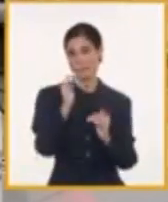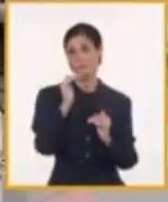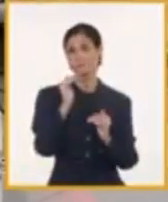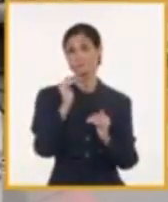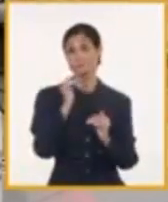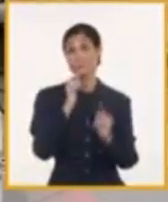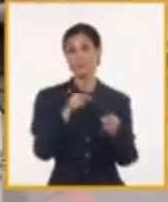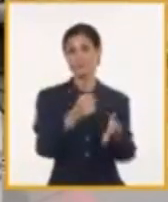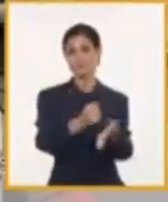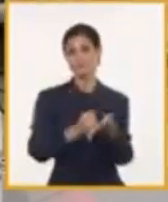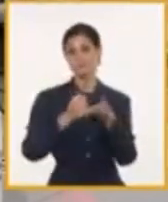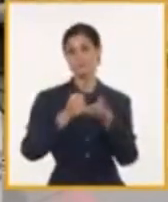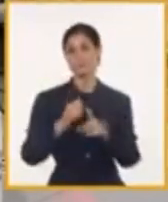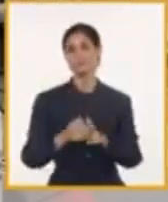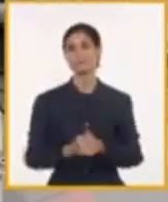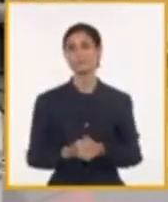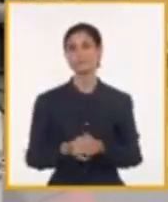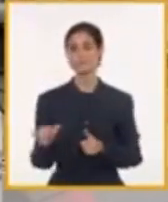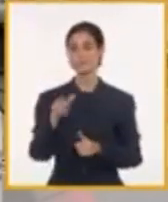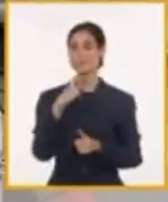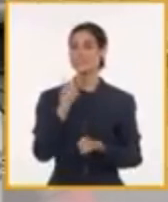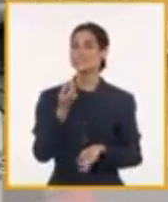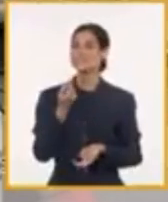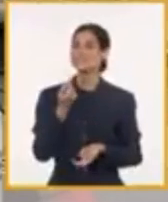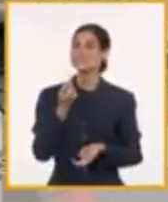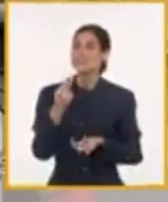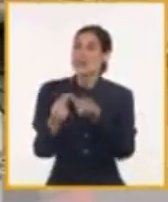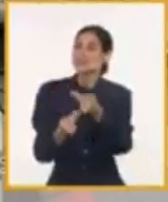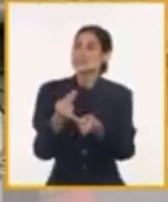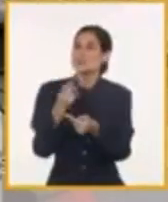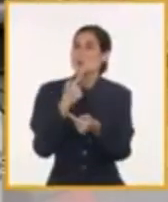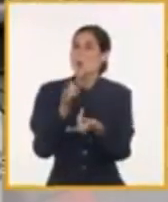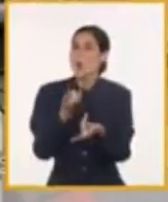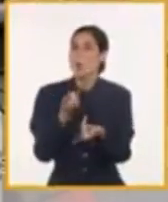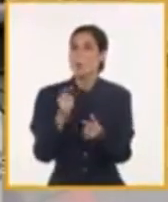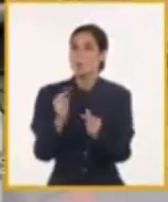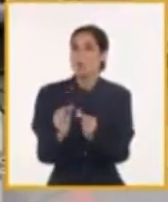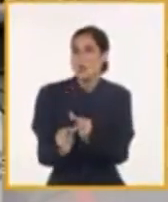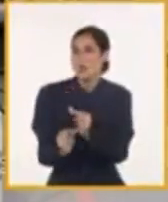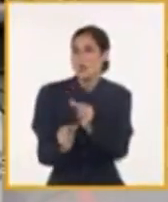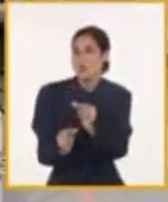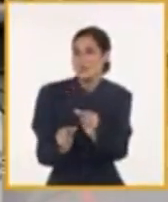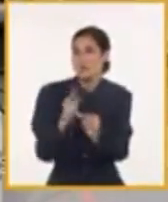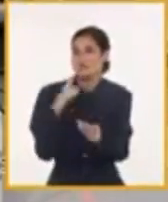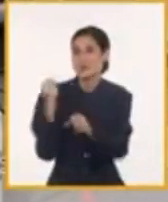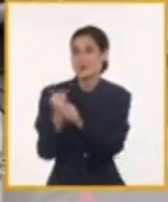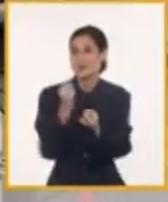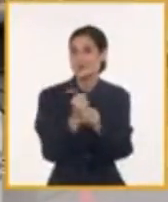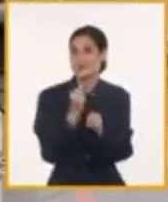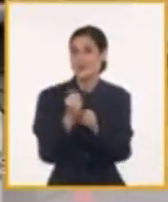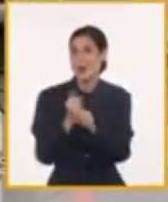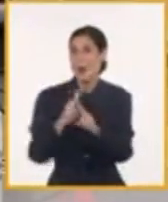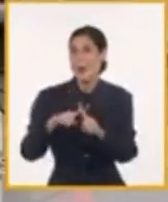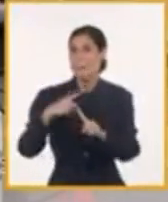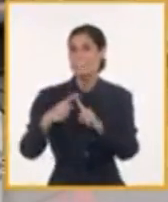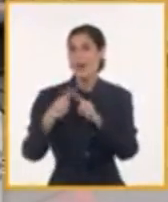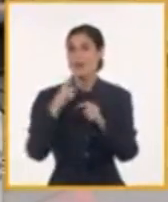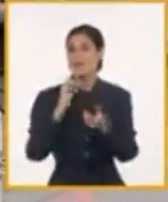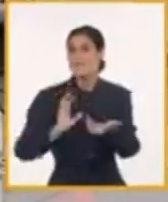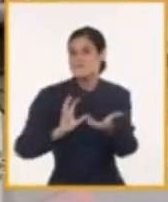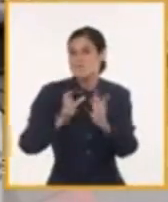¿Y cómo hacer para que, junto con esa extensión de los cultivos